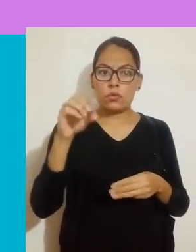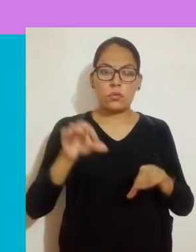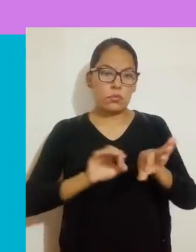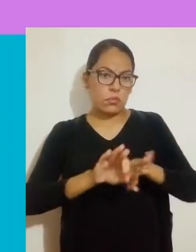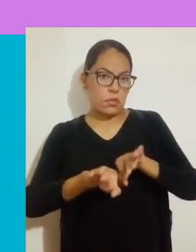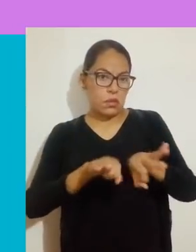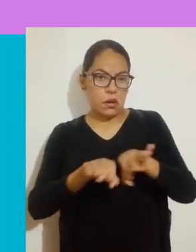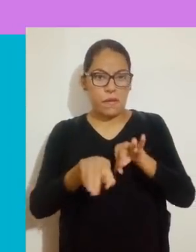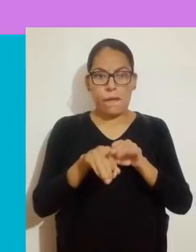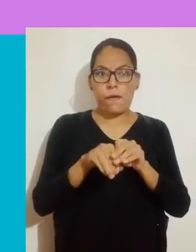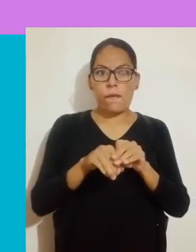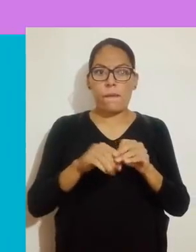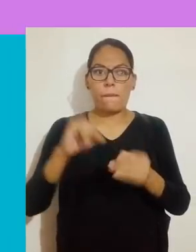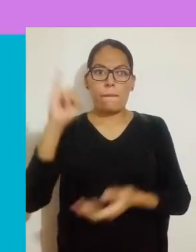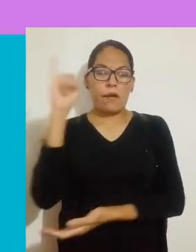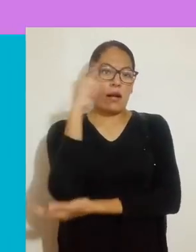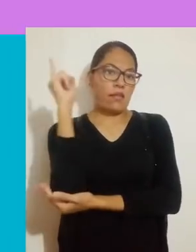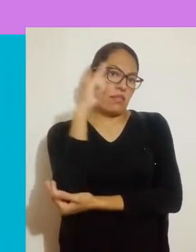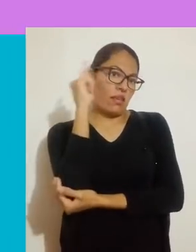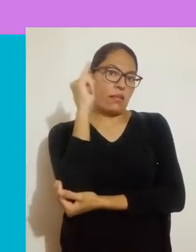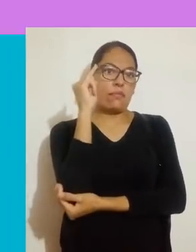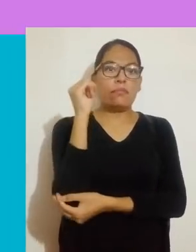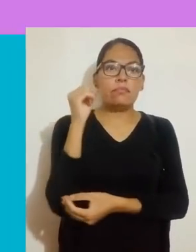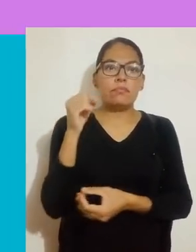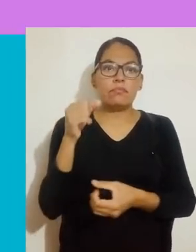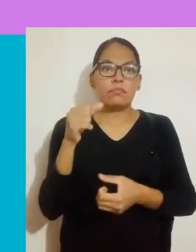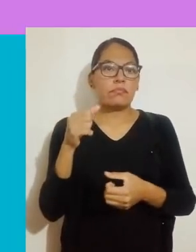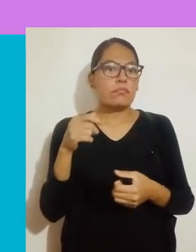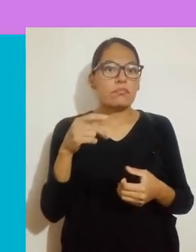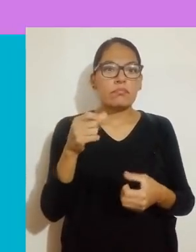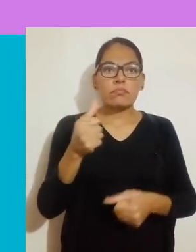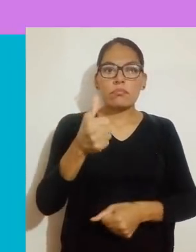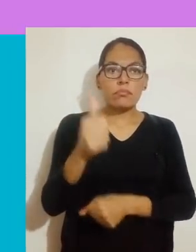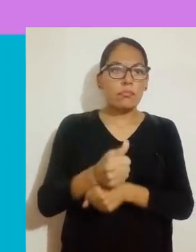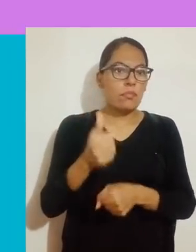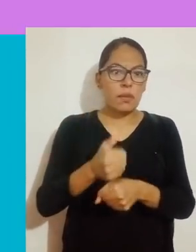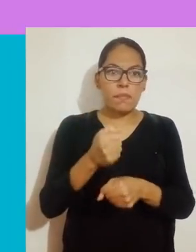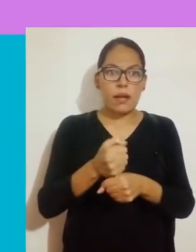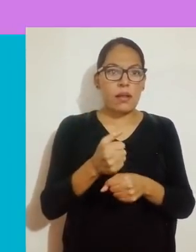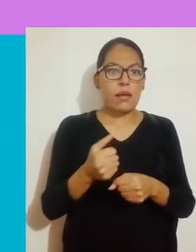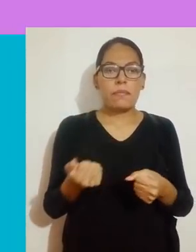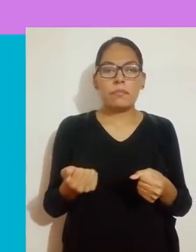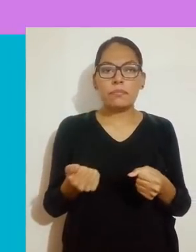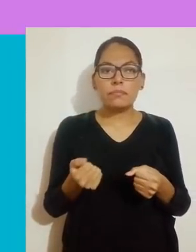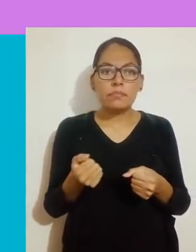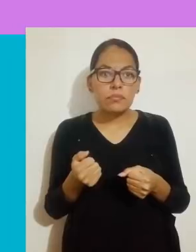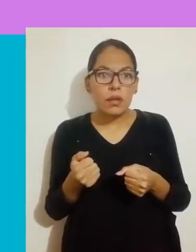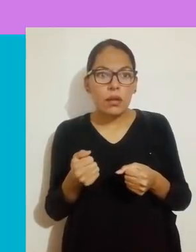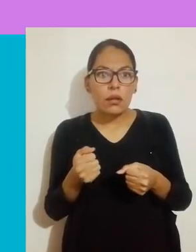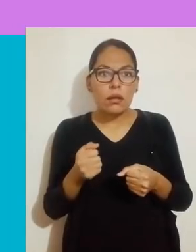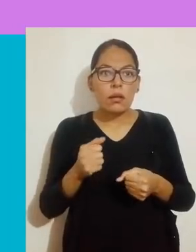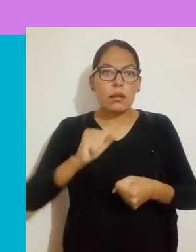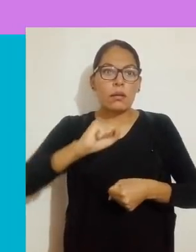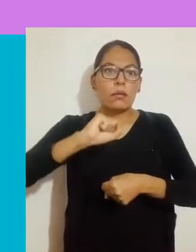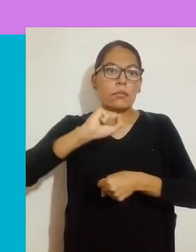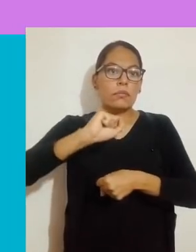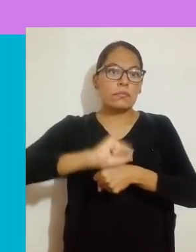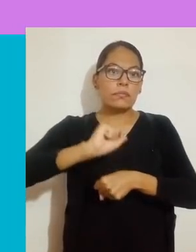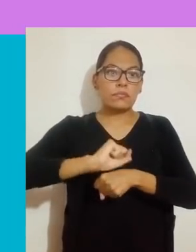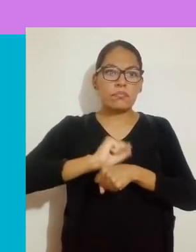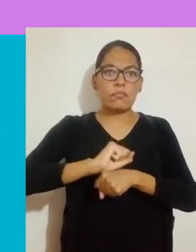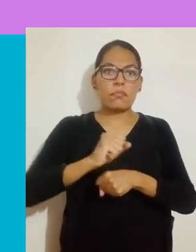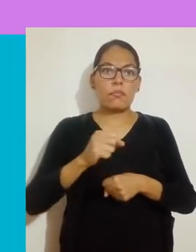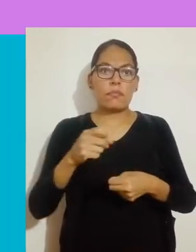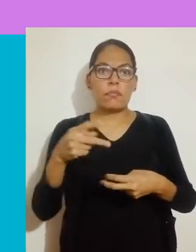y te permite tener en tu teléfono toda la documentación sin tener que llevar una computadora fuera